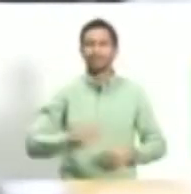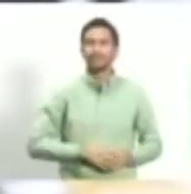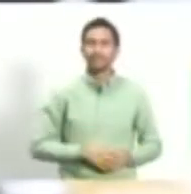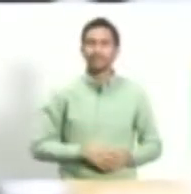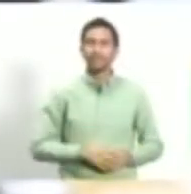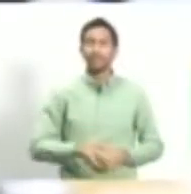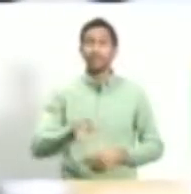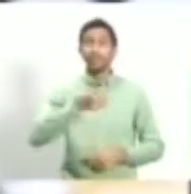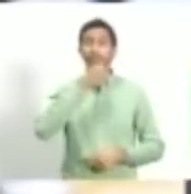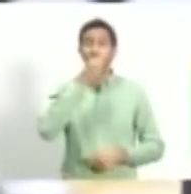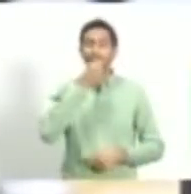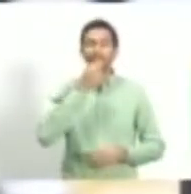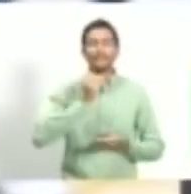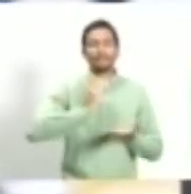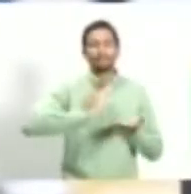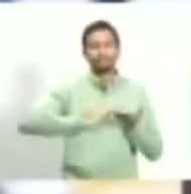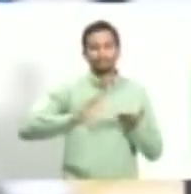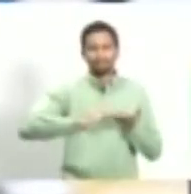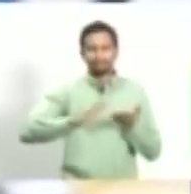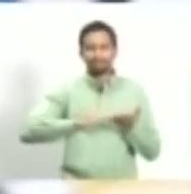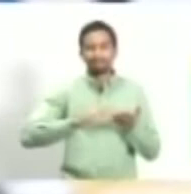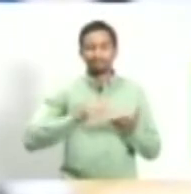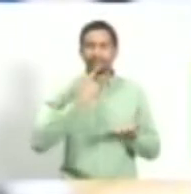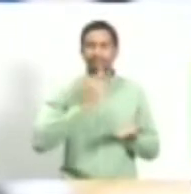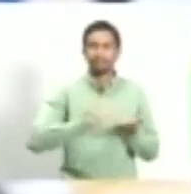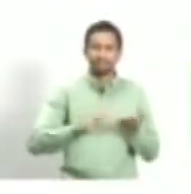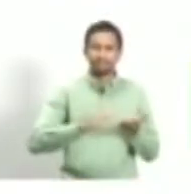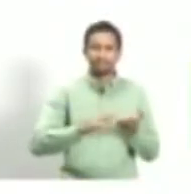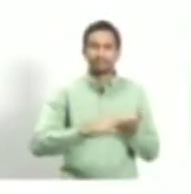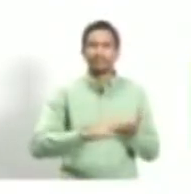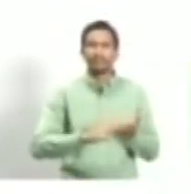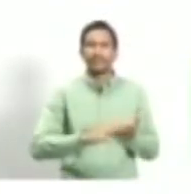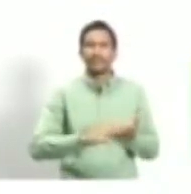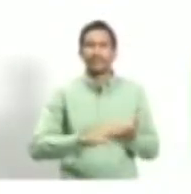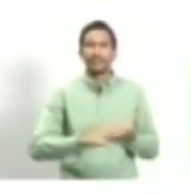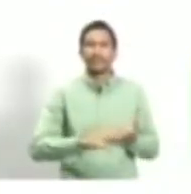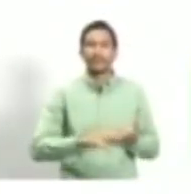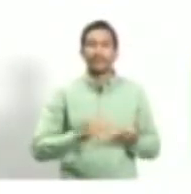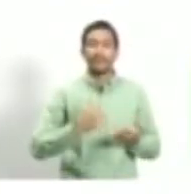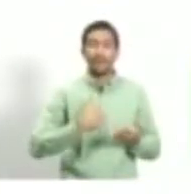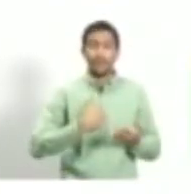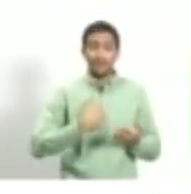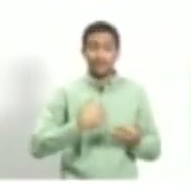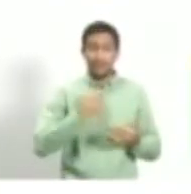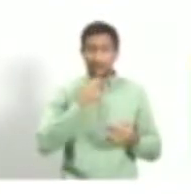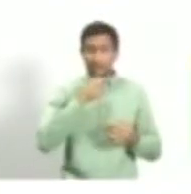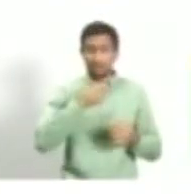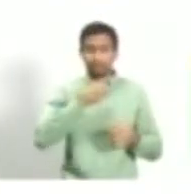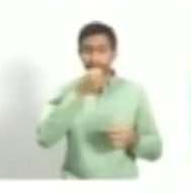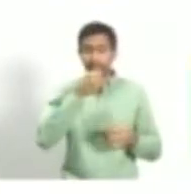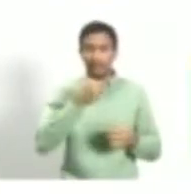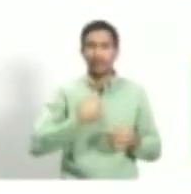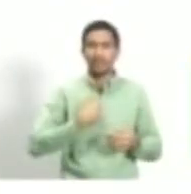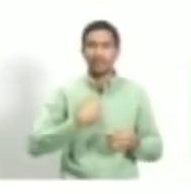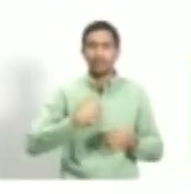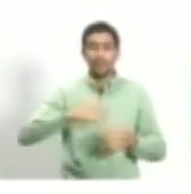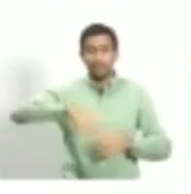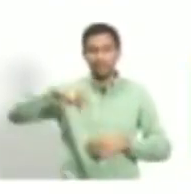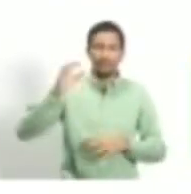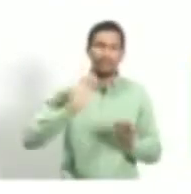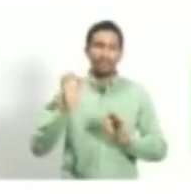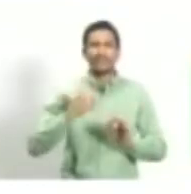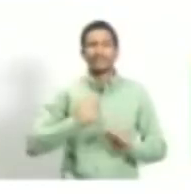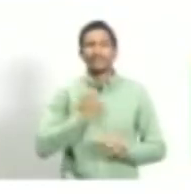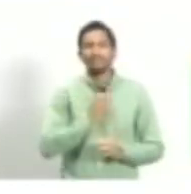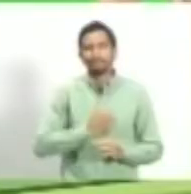se disculpó nuevamente desde su cuenta de Twitter, argumentando: mi cuenta no ha sido hackeada, siento compartir esa